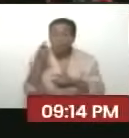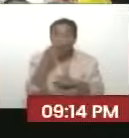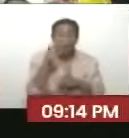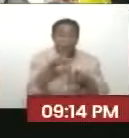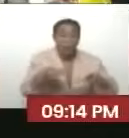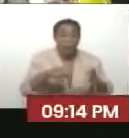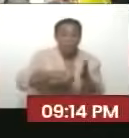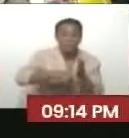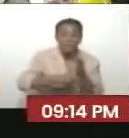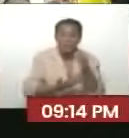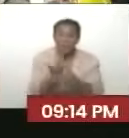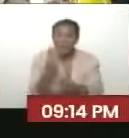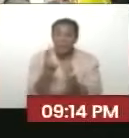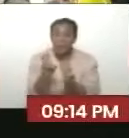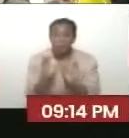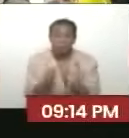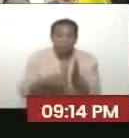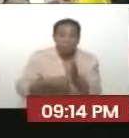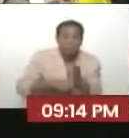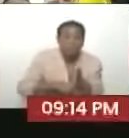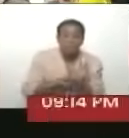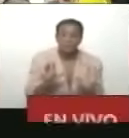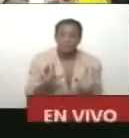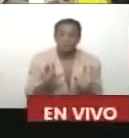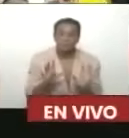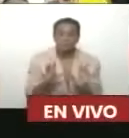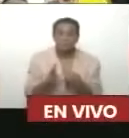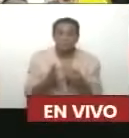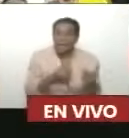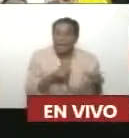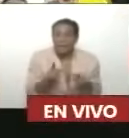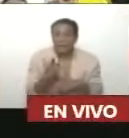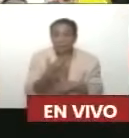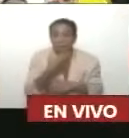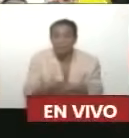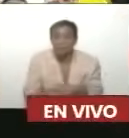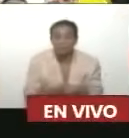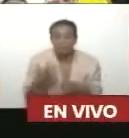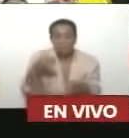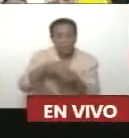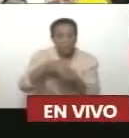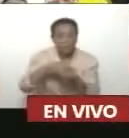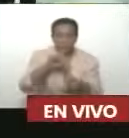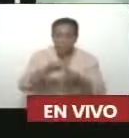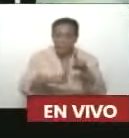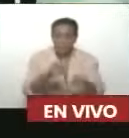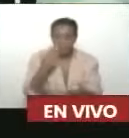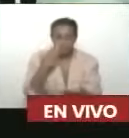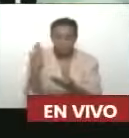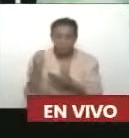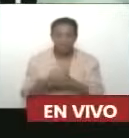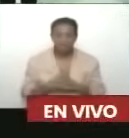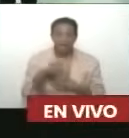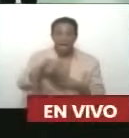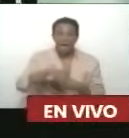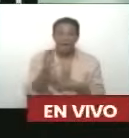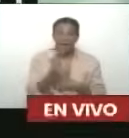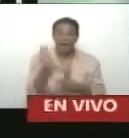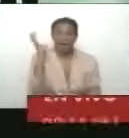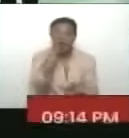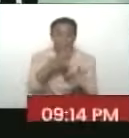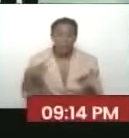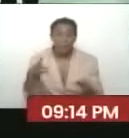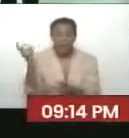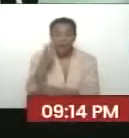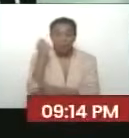Y aquí tengo, tráeme ahí, correcto, aquí están, miren, todos. En Caracas, Amazonas, Anzoátegui,